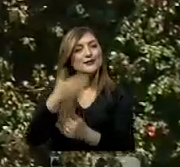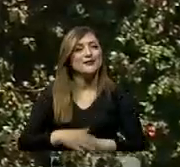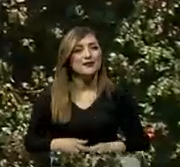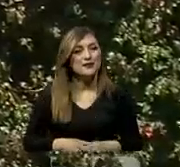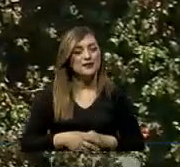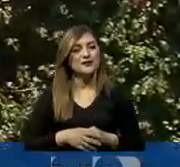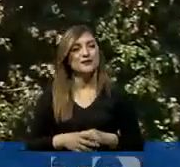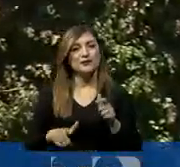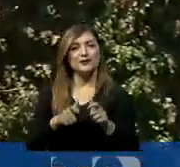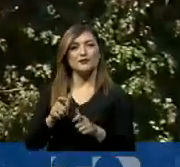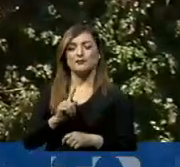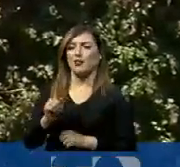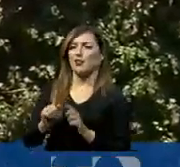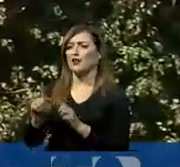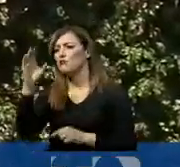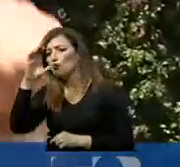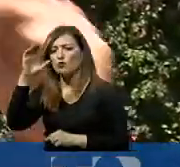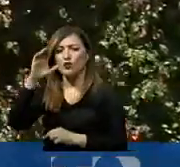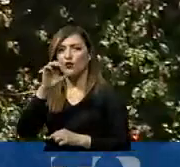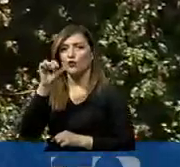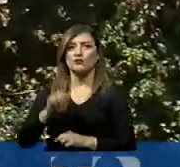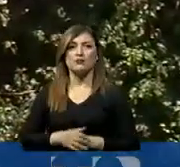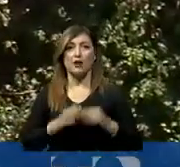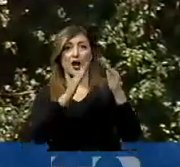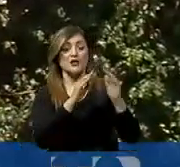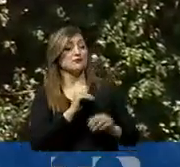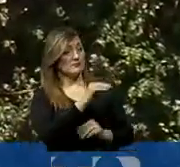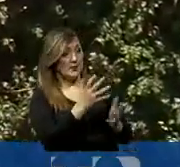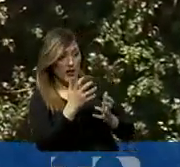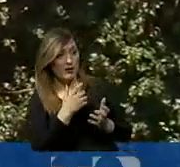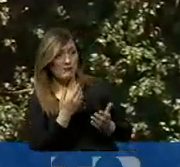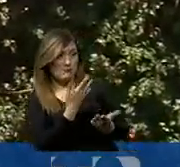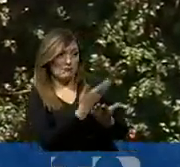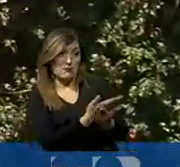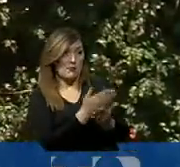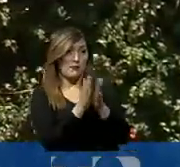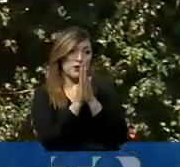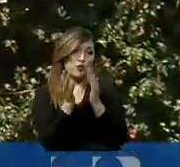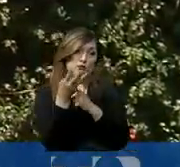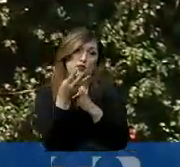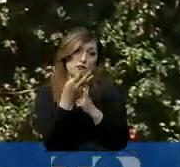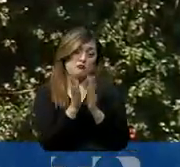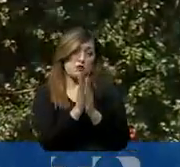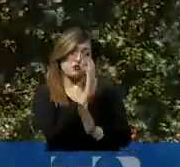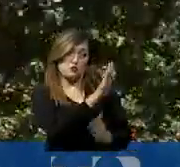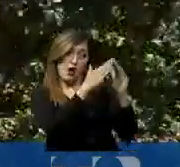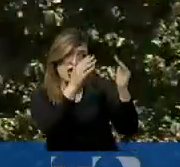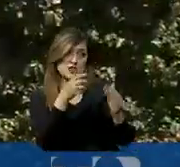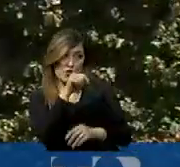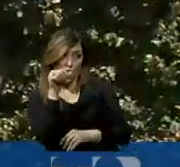ya la gente no necesita salir a conseguir la droga le llega a su casa, se pueden hacer pedidos por internet, en las escuelas, en los colegios, los